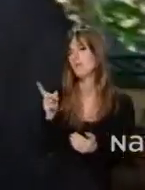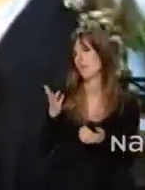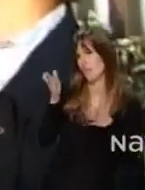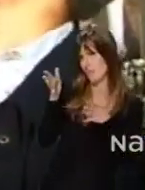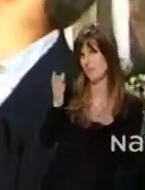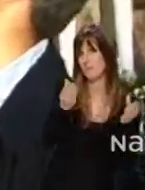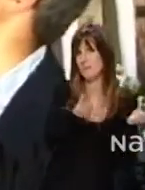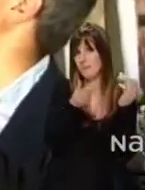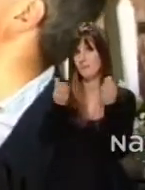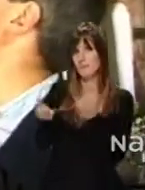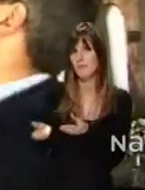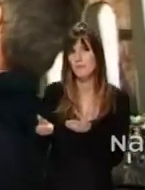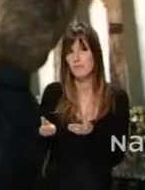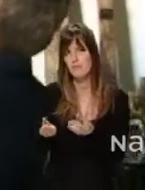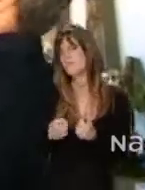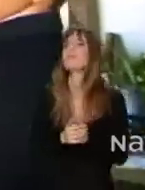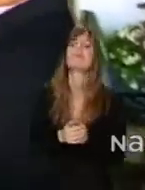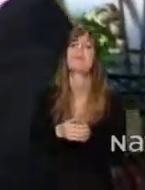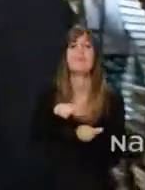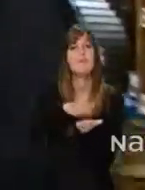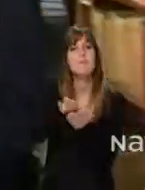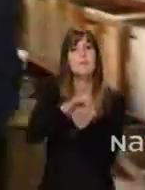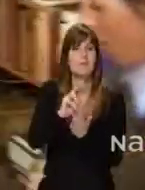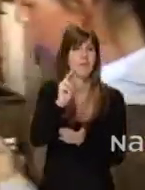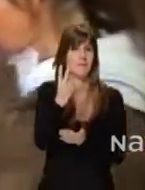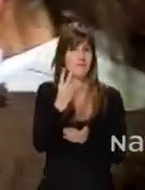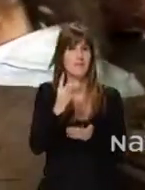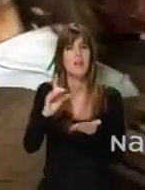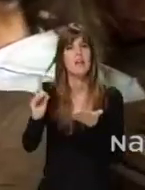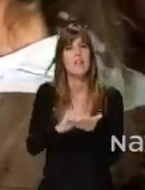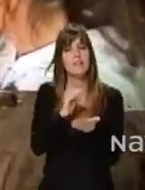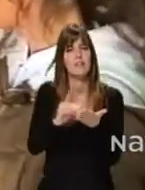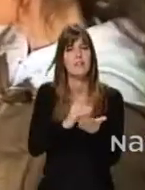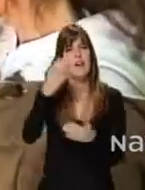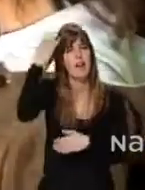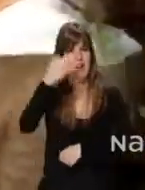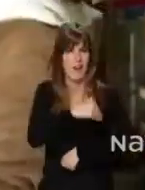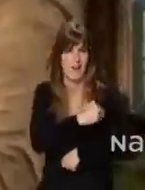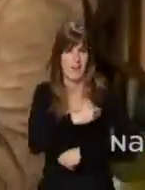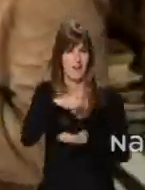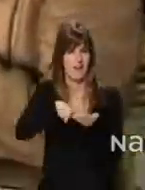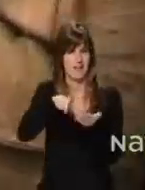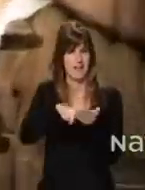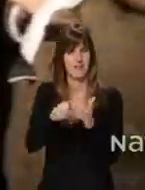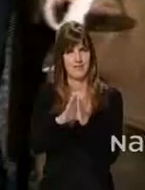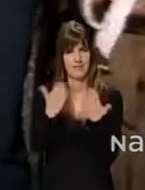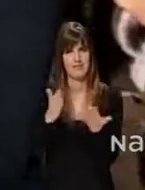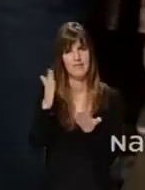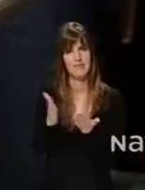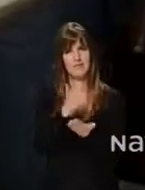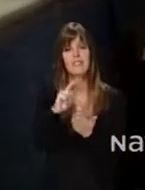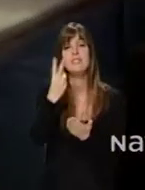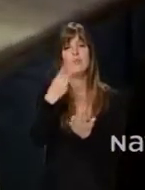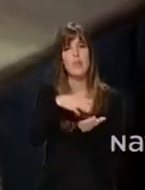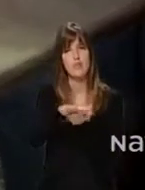una segunda edición del diccionario de la Real Academia. Este es de